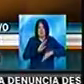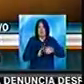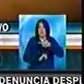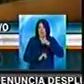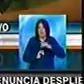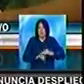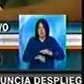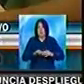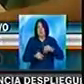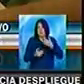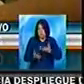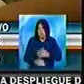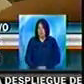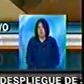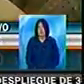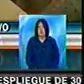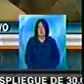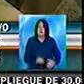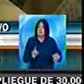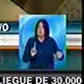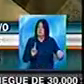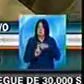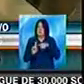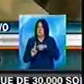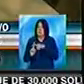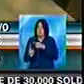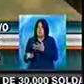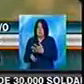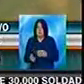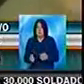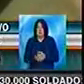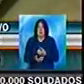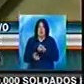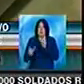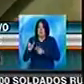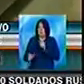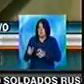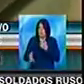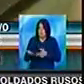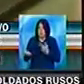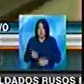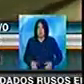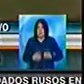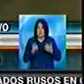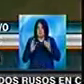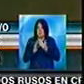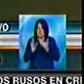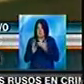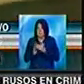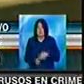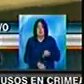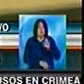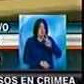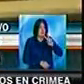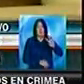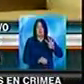agua. Y eso, sumado a el número de personas que viven en casa por las 24